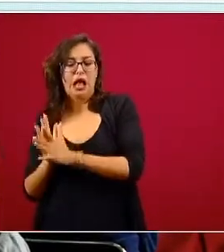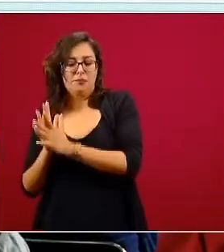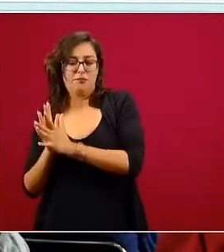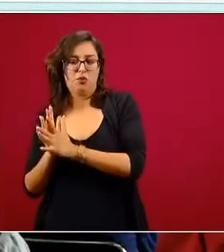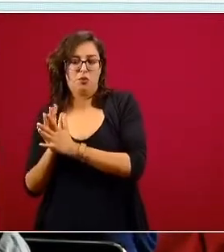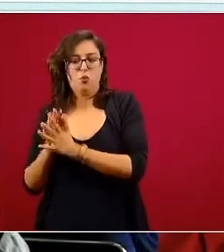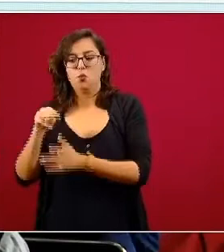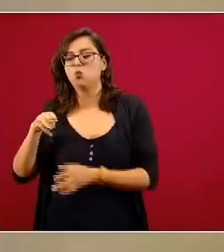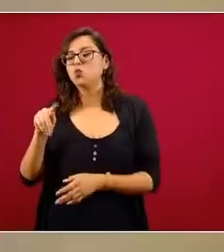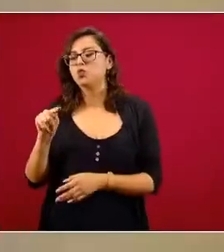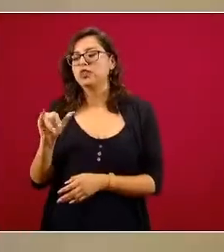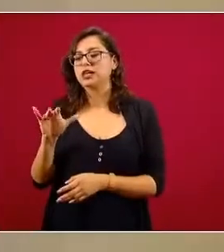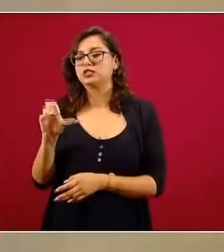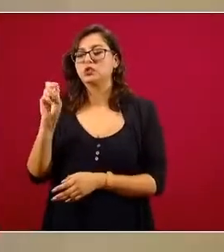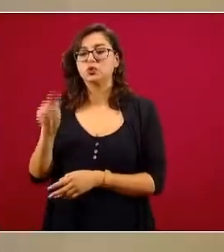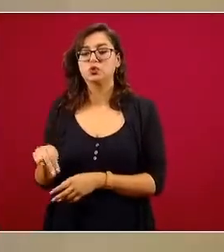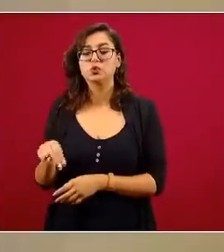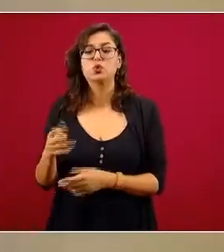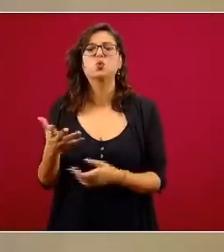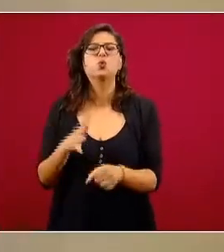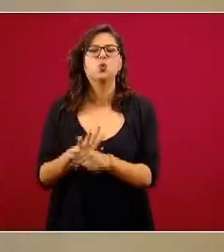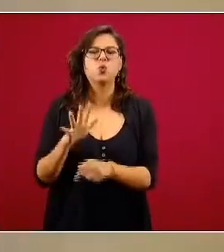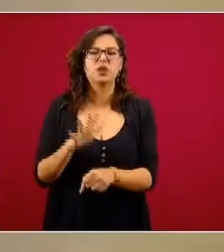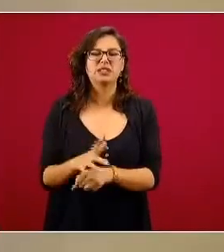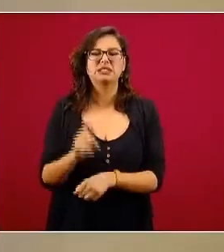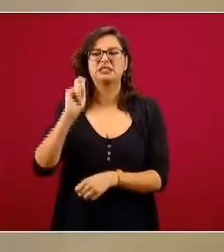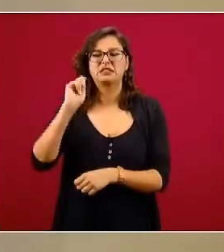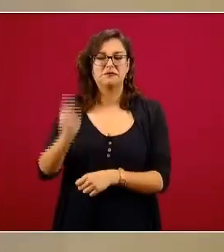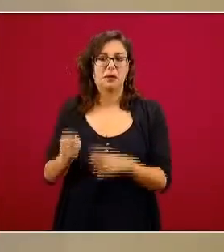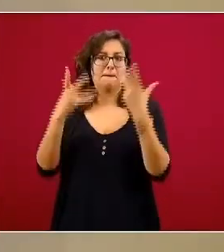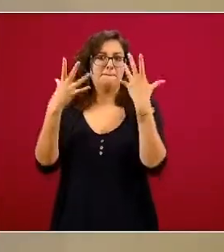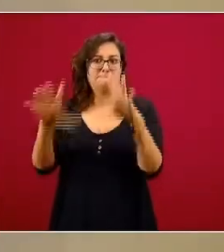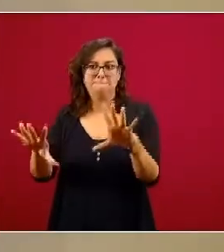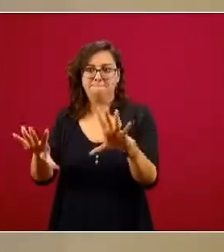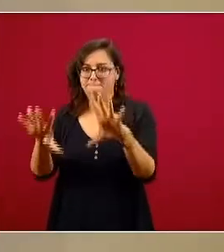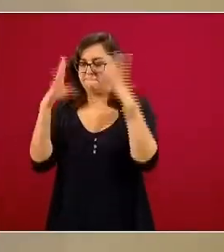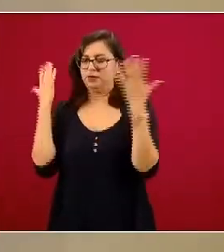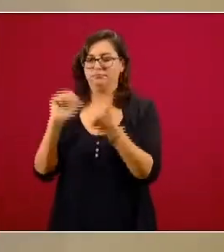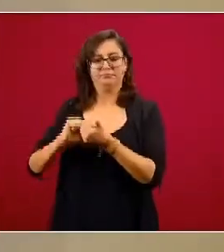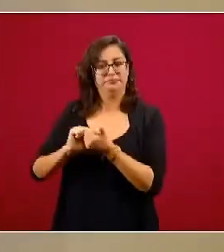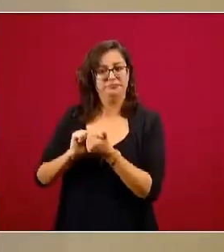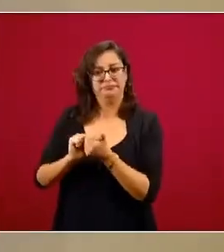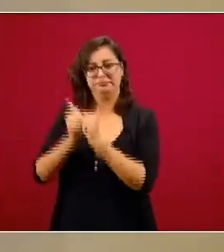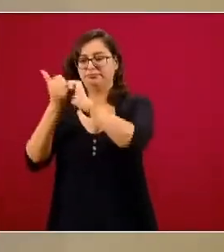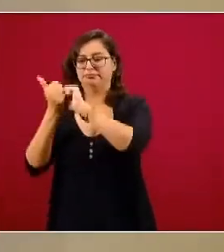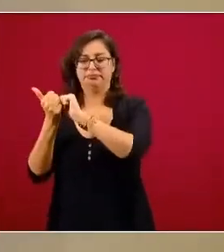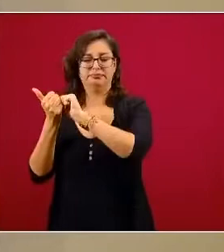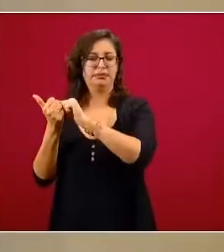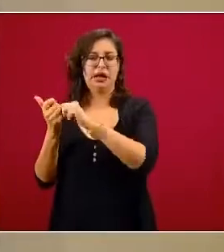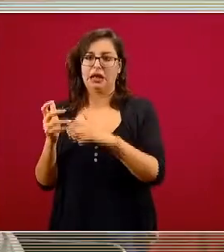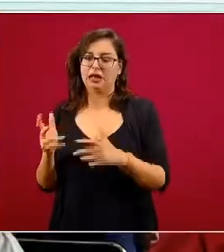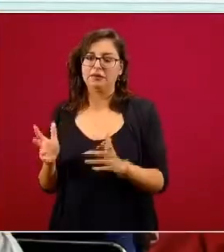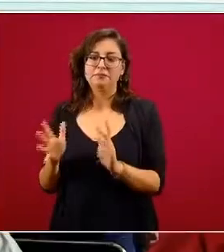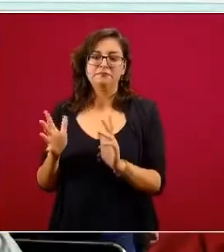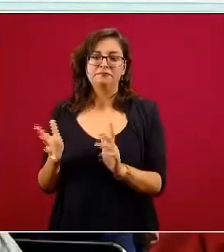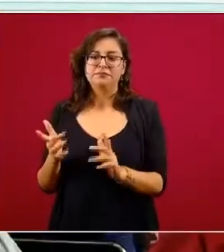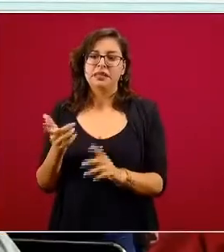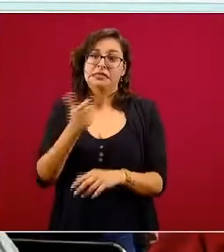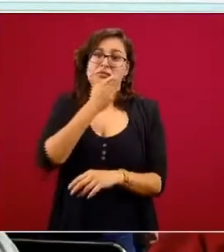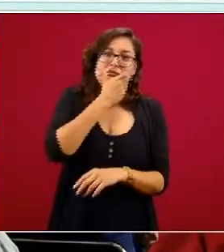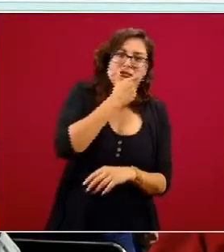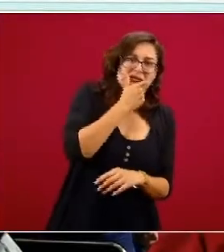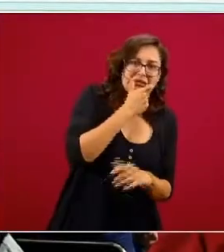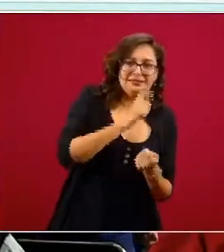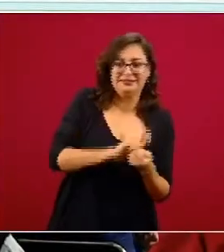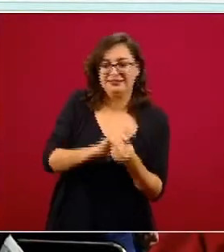conoce como cambio antigénico brusco. No hay una traducción fácil del inglés al